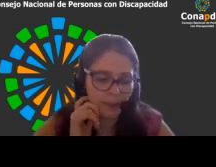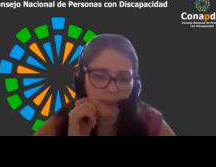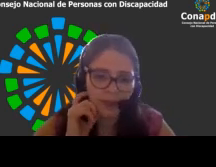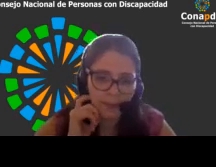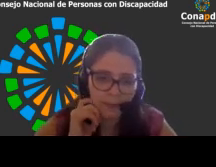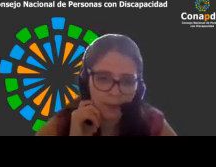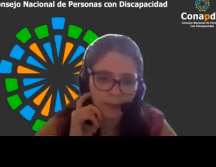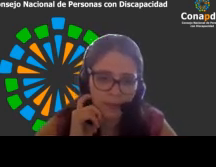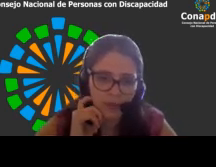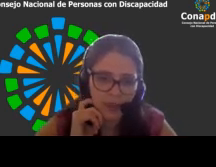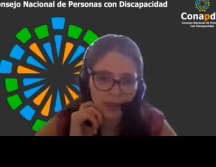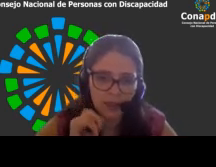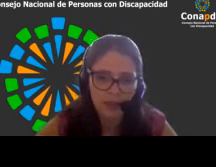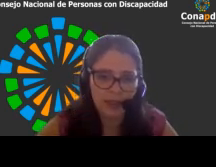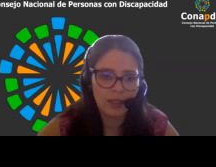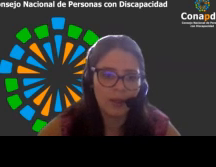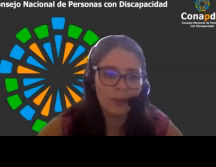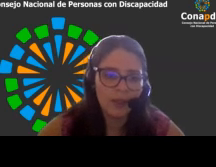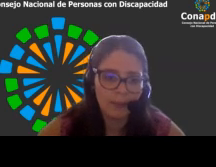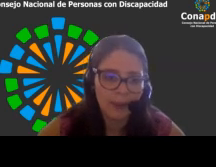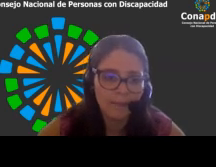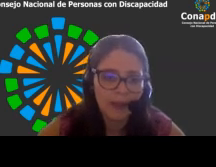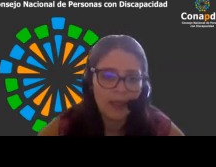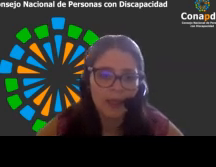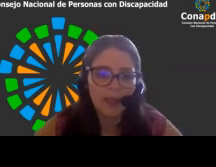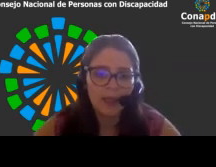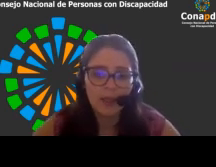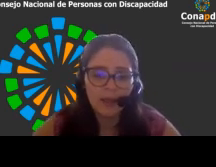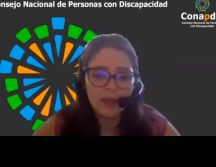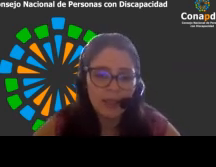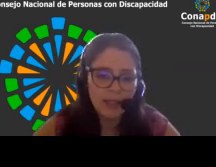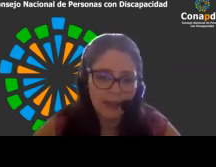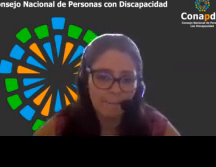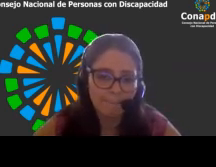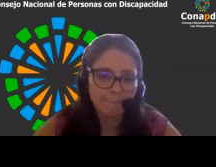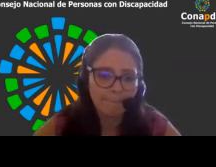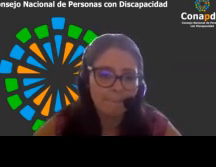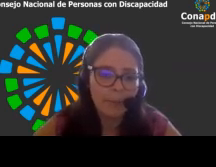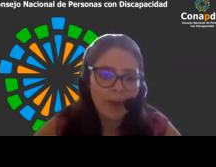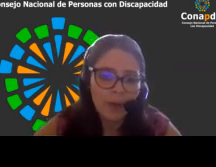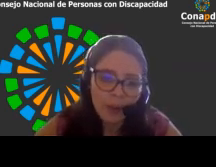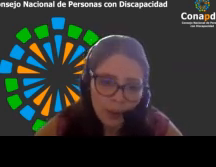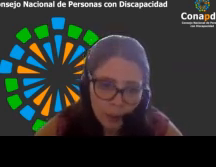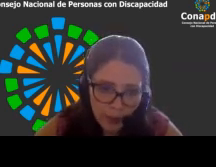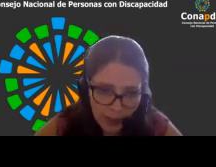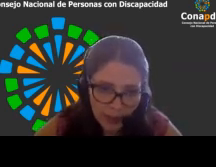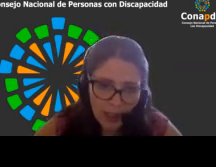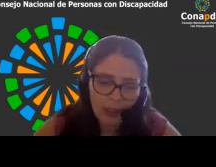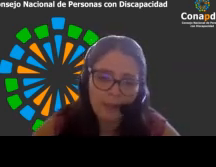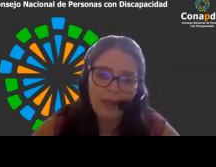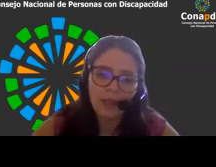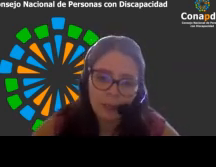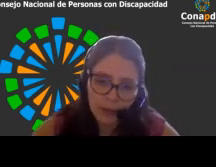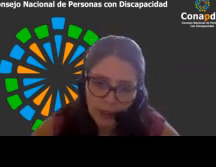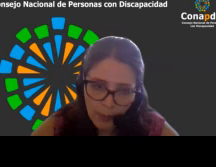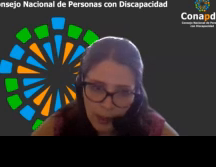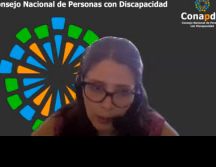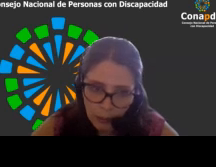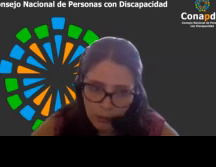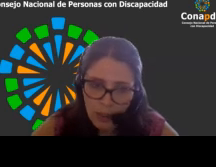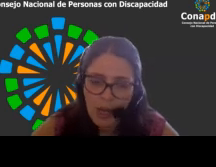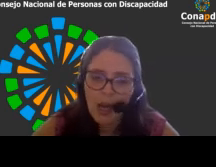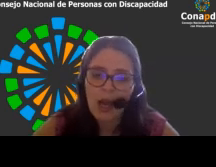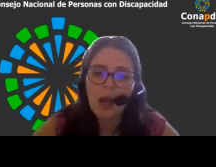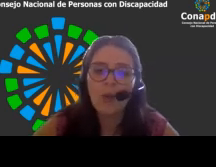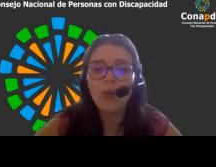Bueno creo que también por tiempo vamos a leer la última dice puedo incluir en mi equipo de